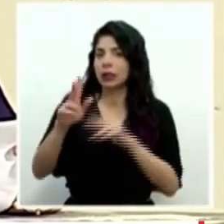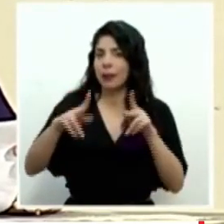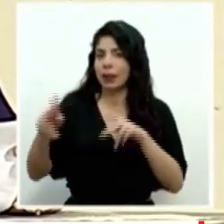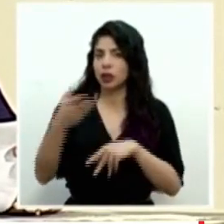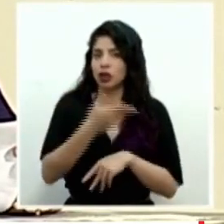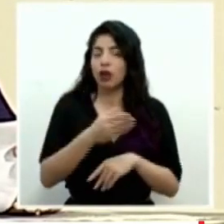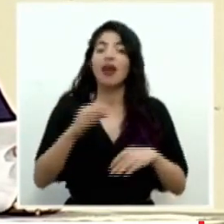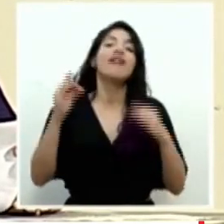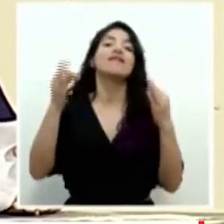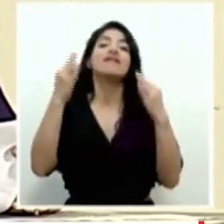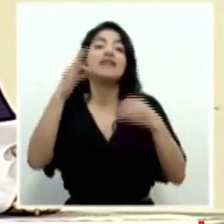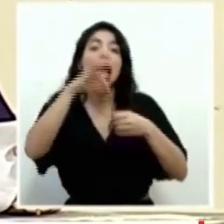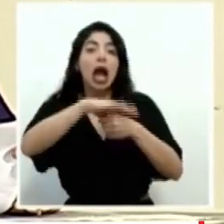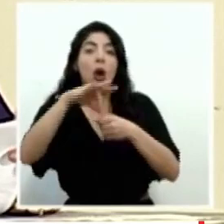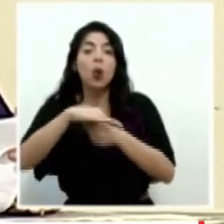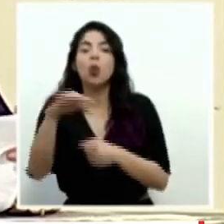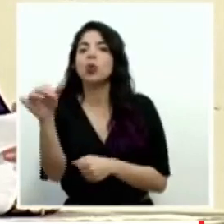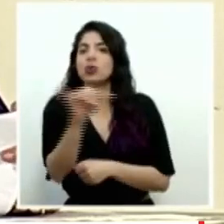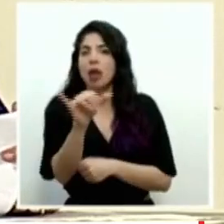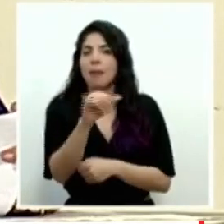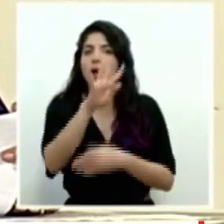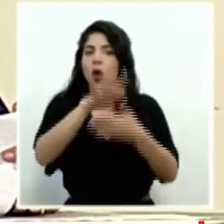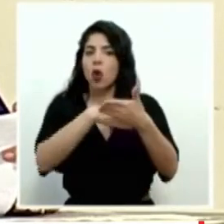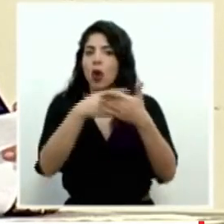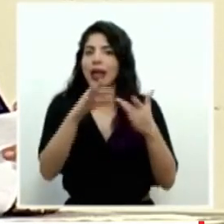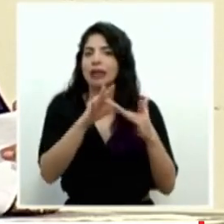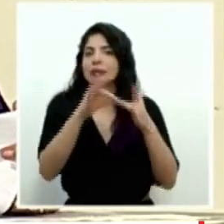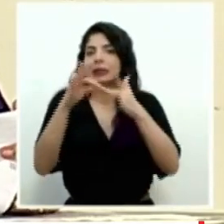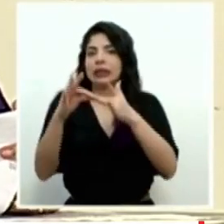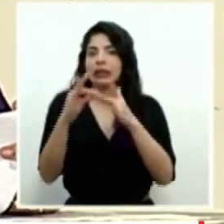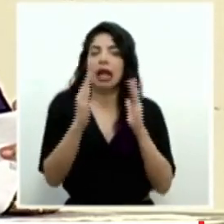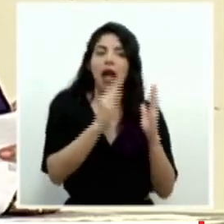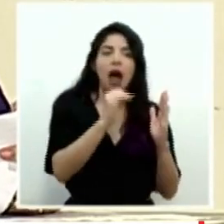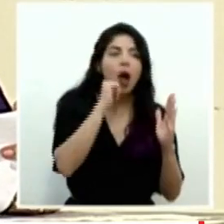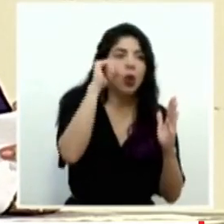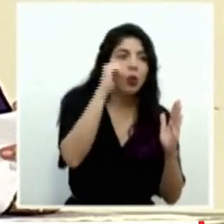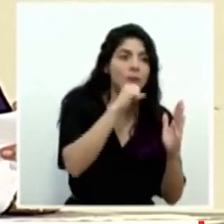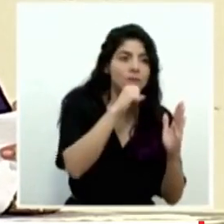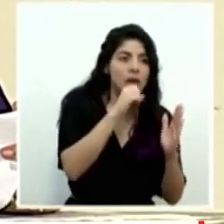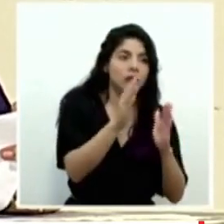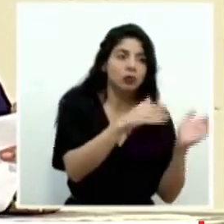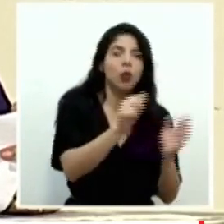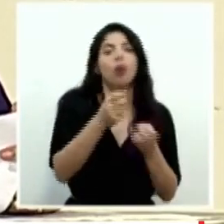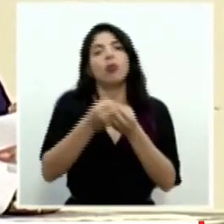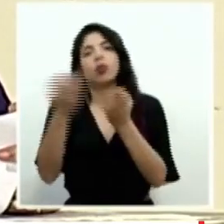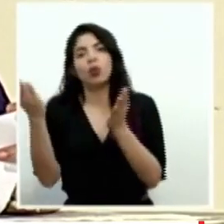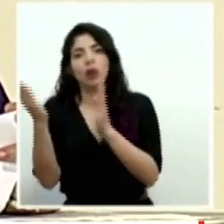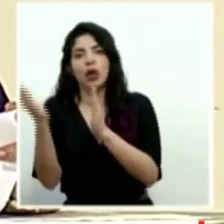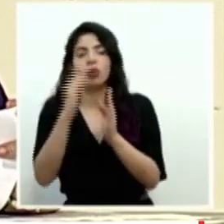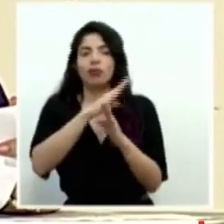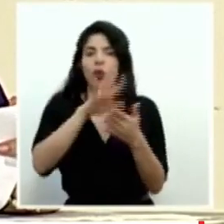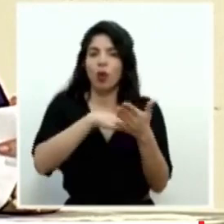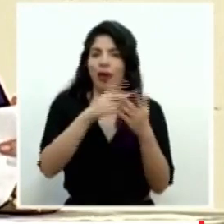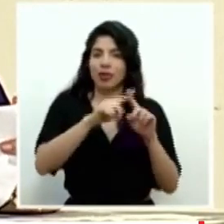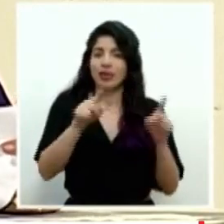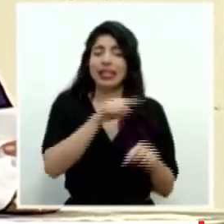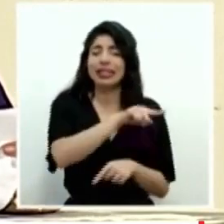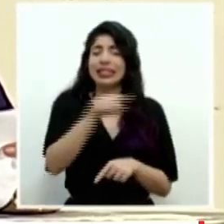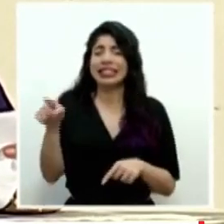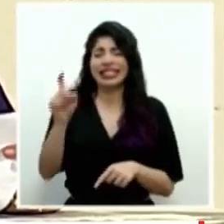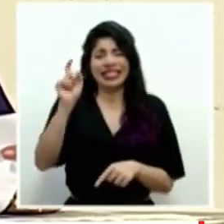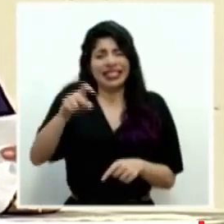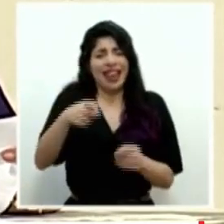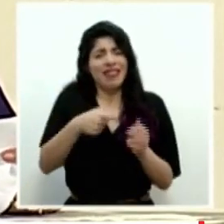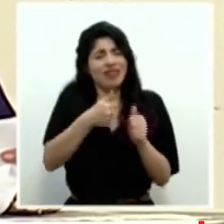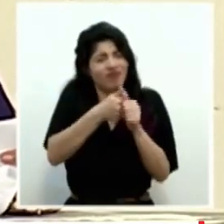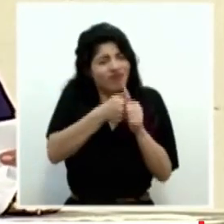personas, ferias del agricultor también con la franja diferenciada para población adulta mayor, entre otros. Todo esto con un estricto